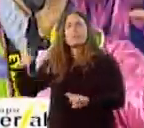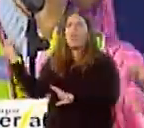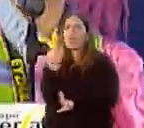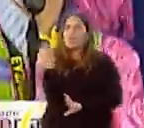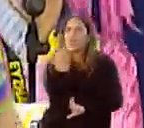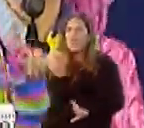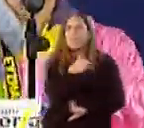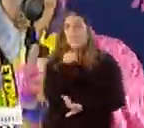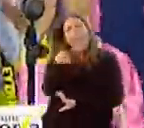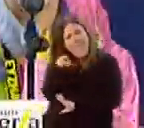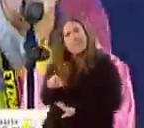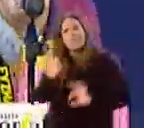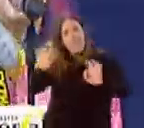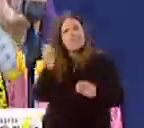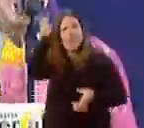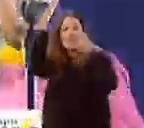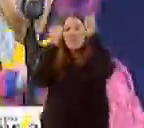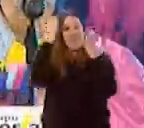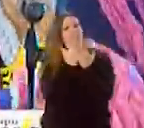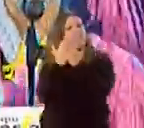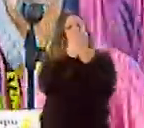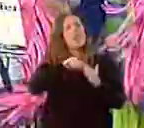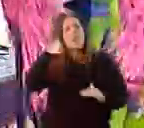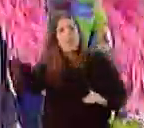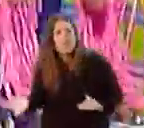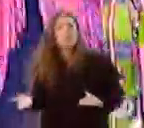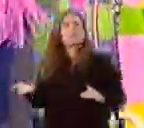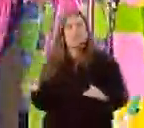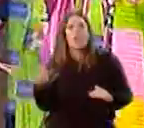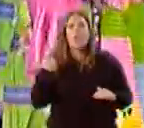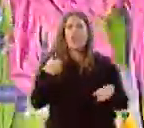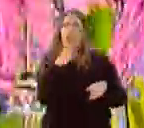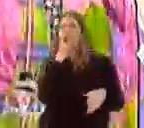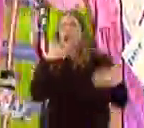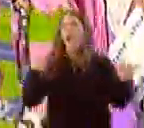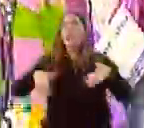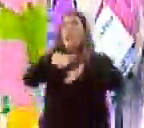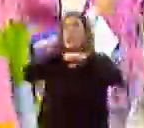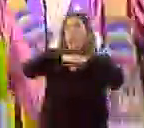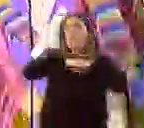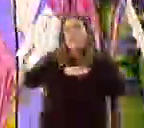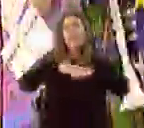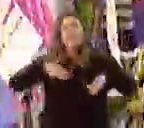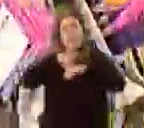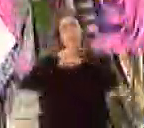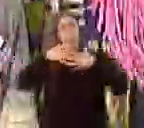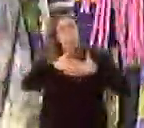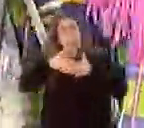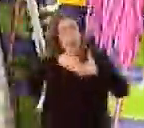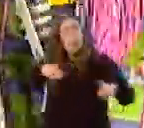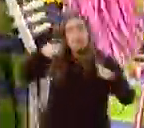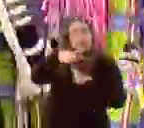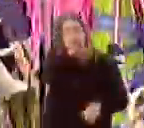esta actividad estas bolas no tiene ahora gobernante que luchó por estos niños para que tengan